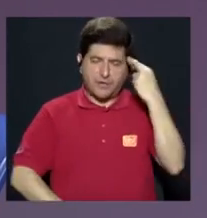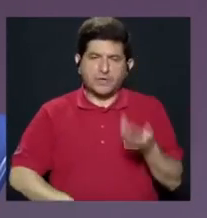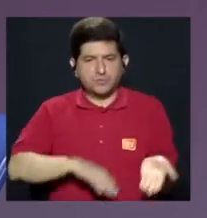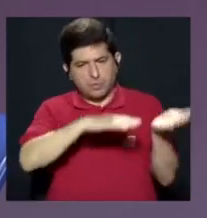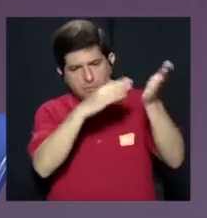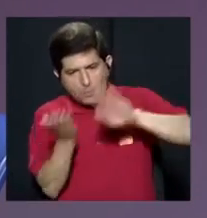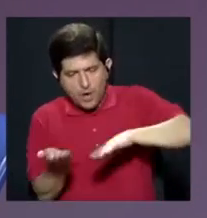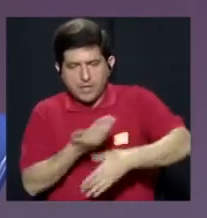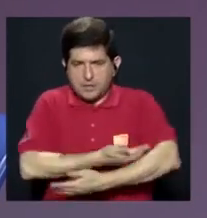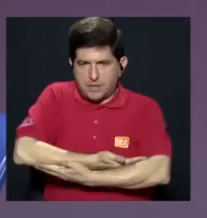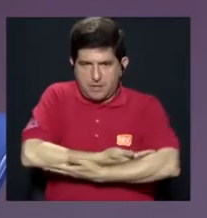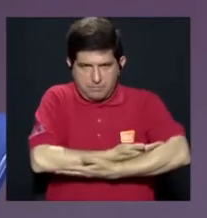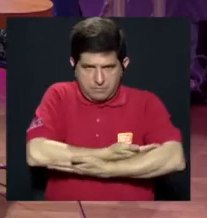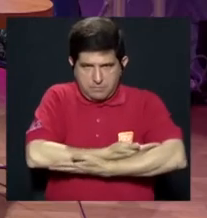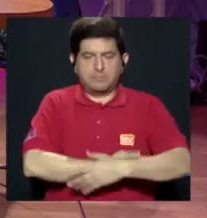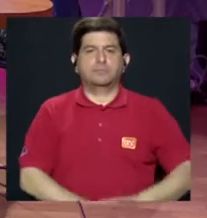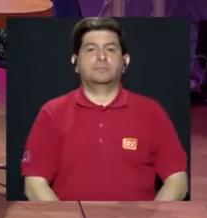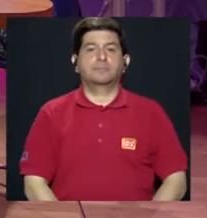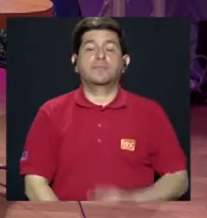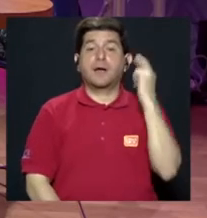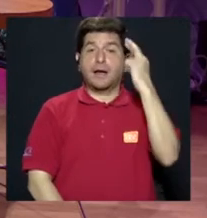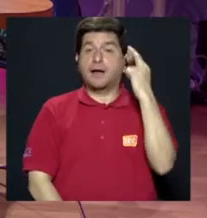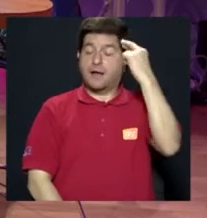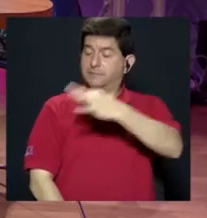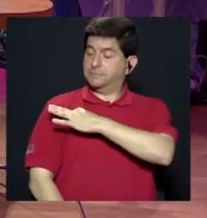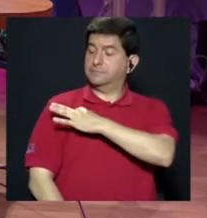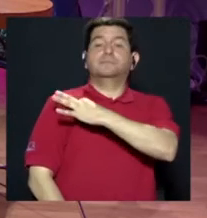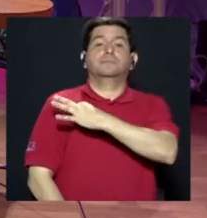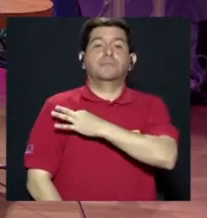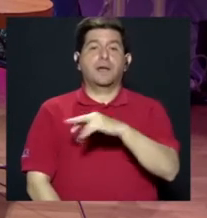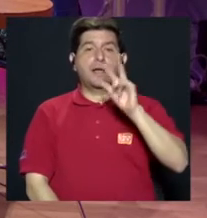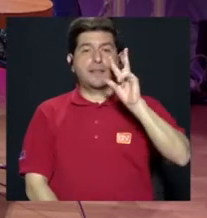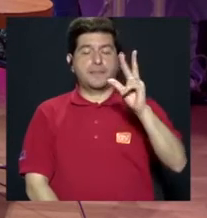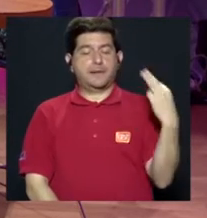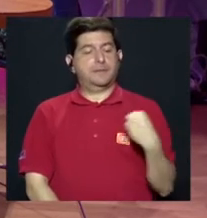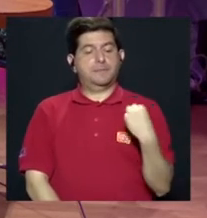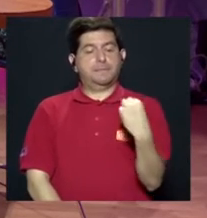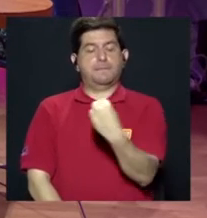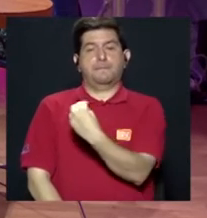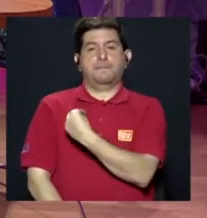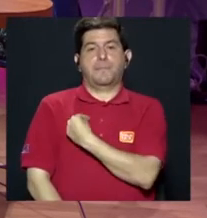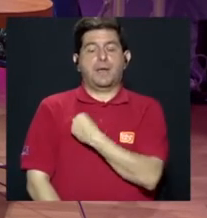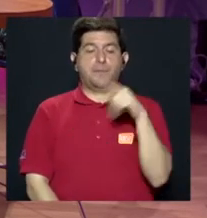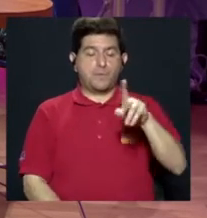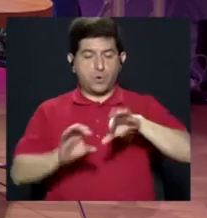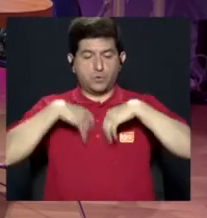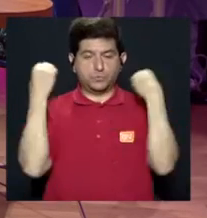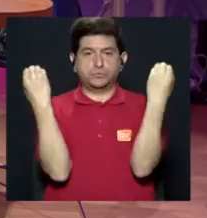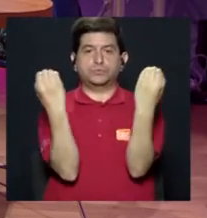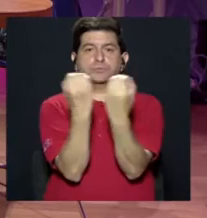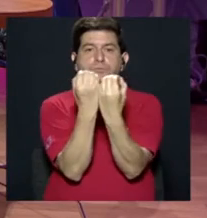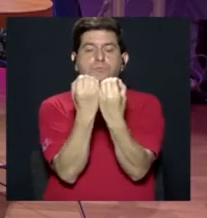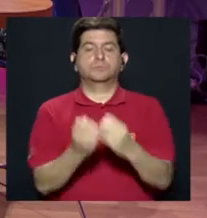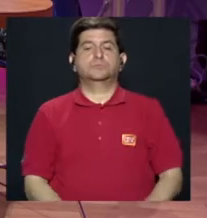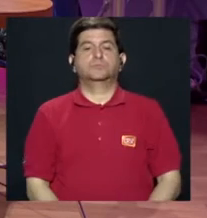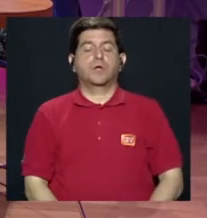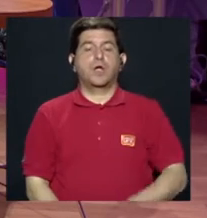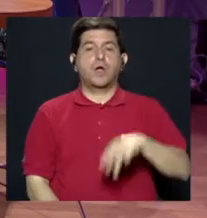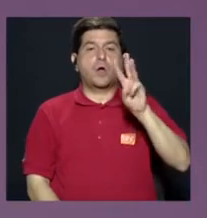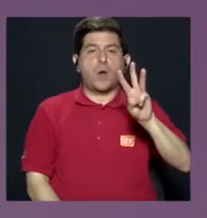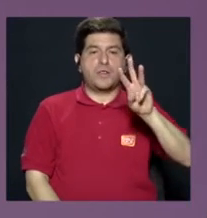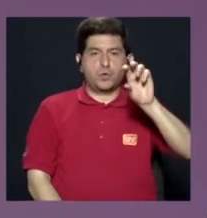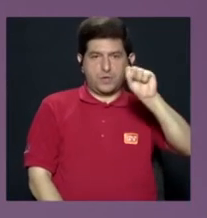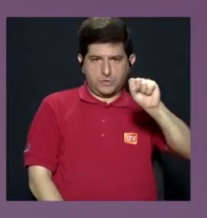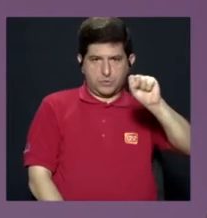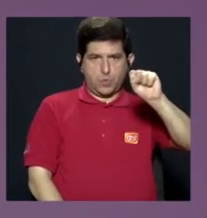bebé. Para ello hemos invitado a tres de las integrantes de esta organización y ellas son Wendolyn